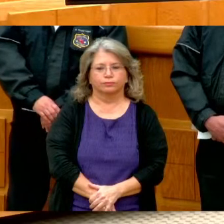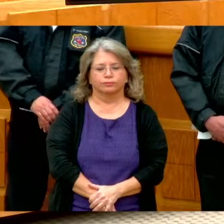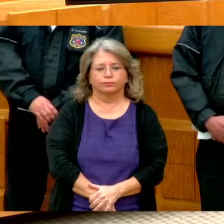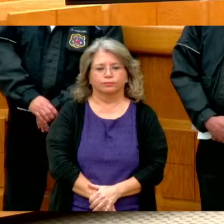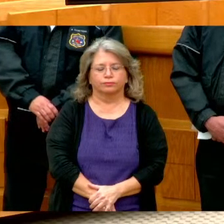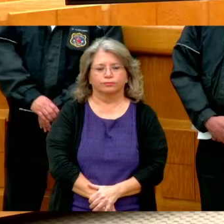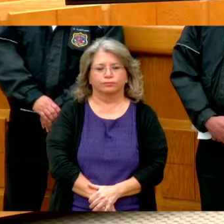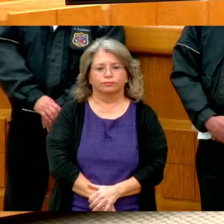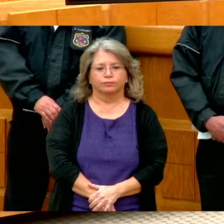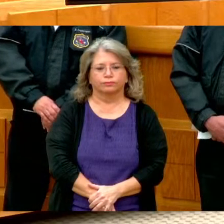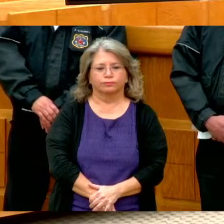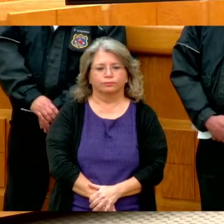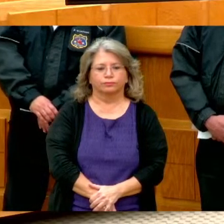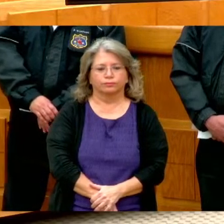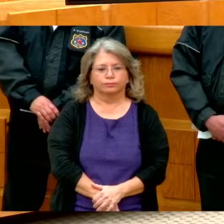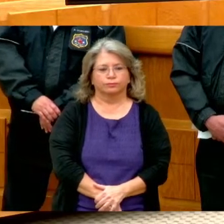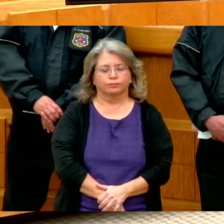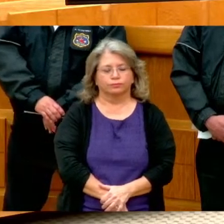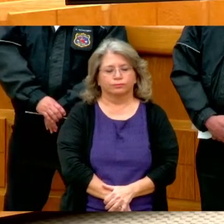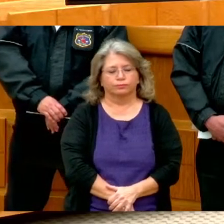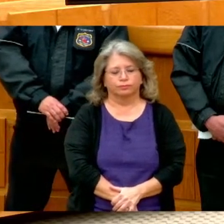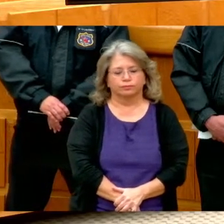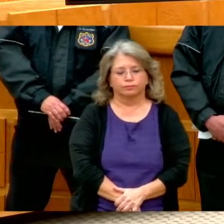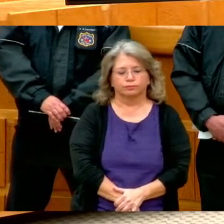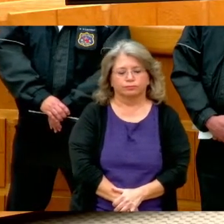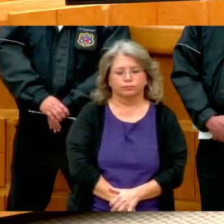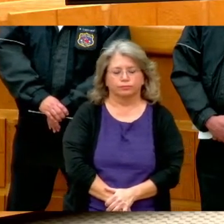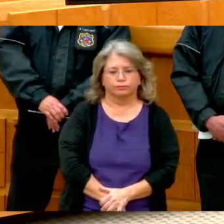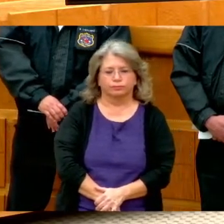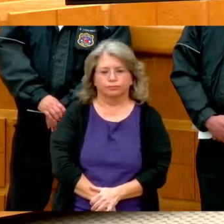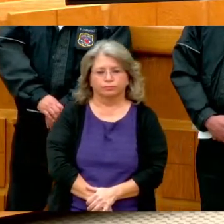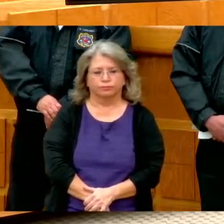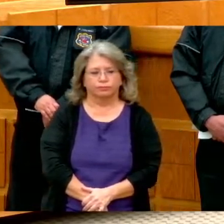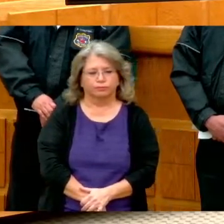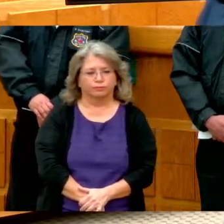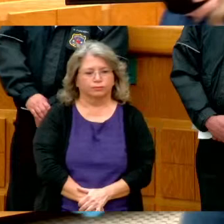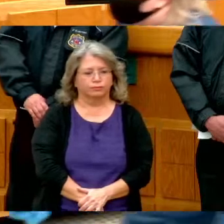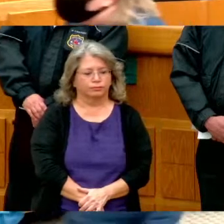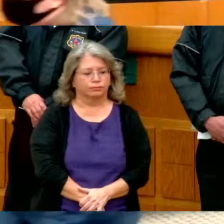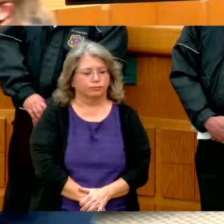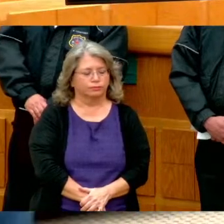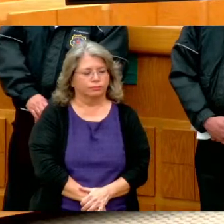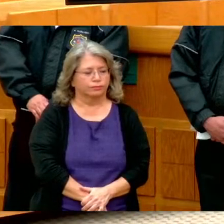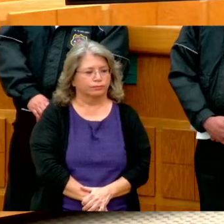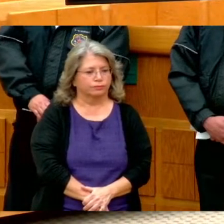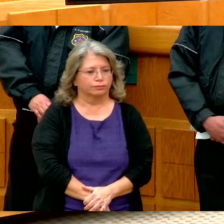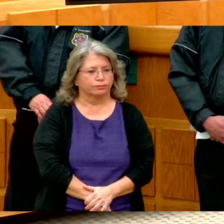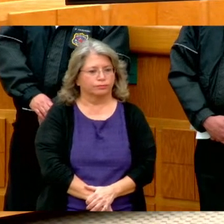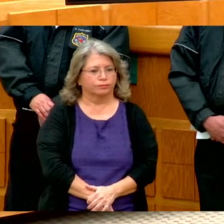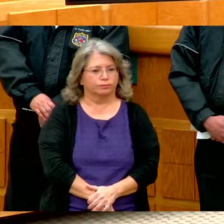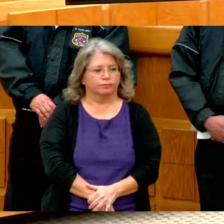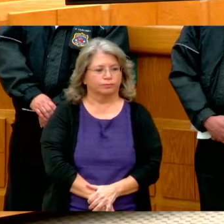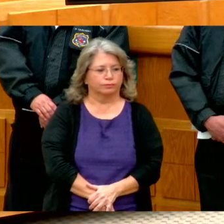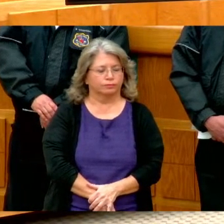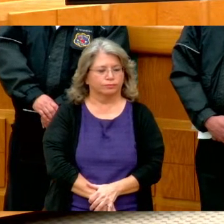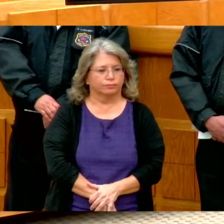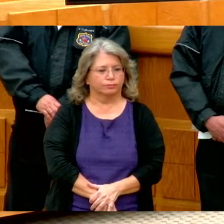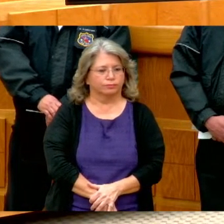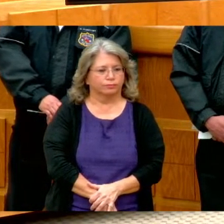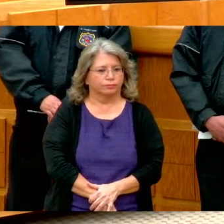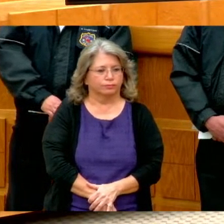estas personas en los centros en donde ellos ya acuden a recibir esos servicios. También se va a identificar a aquellas personas quienes